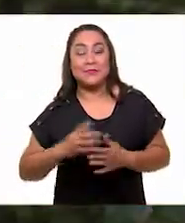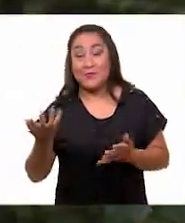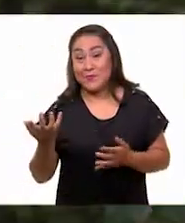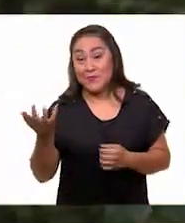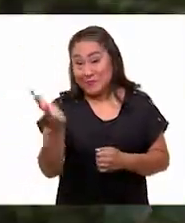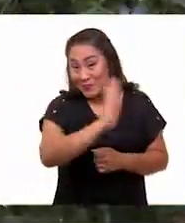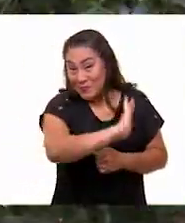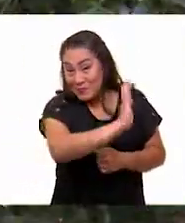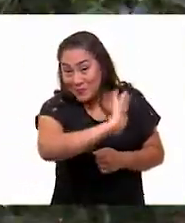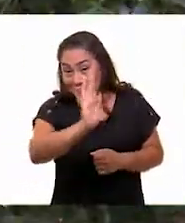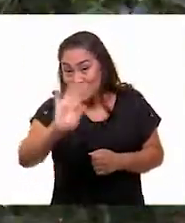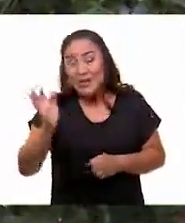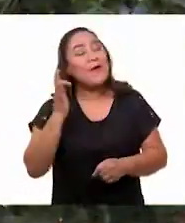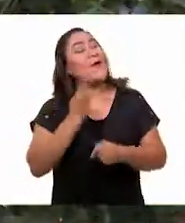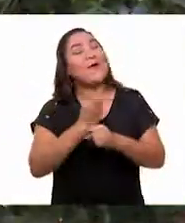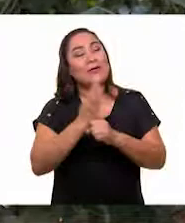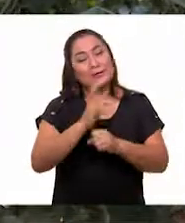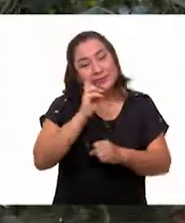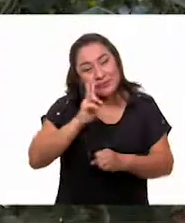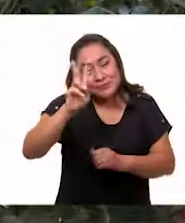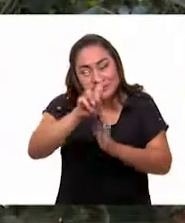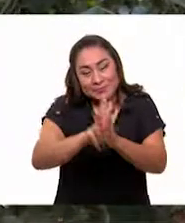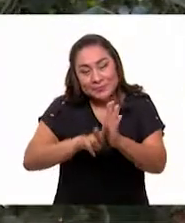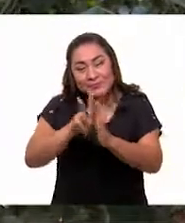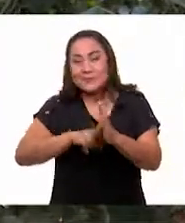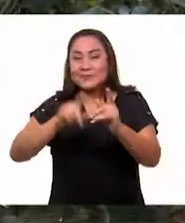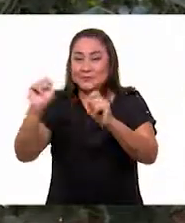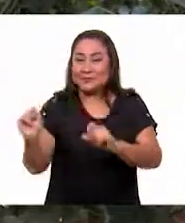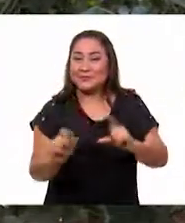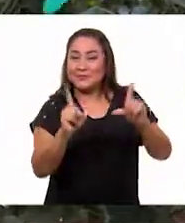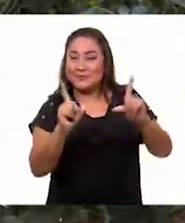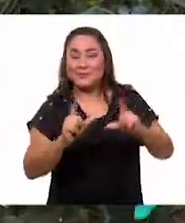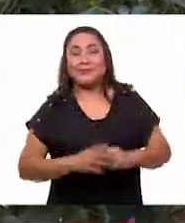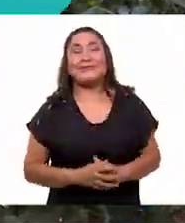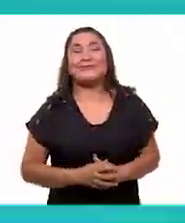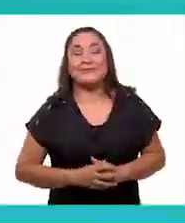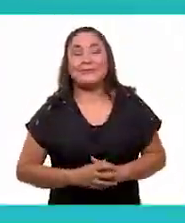¡Hola! ¡Vamos a ver el siguiente video!